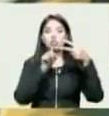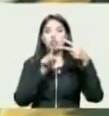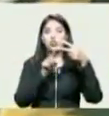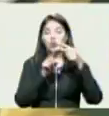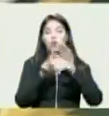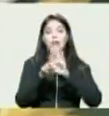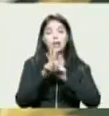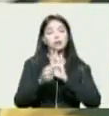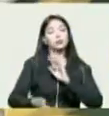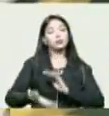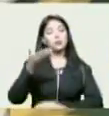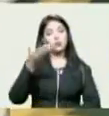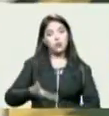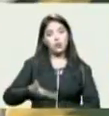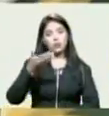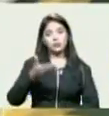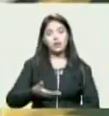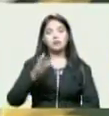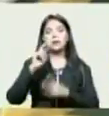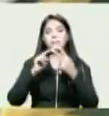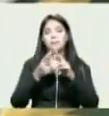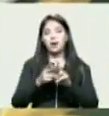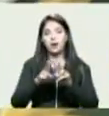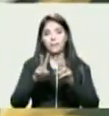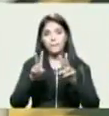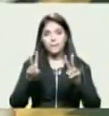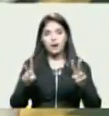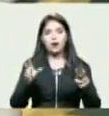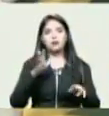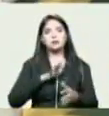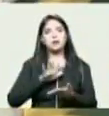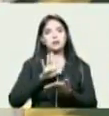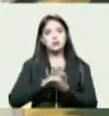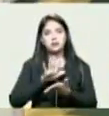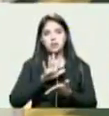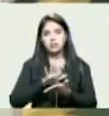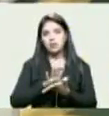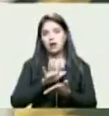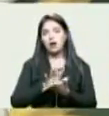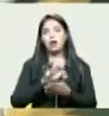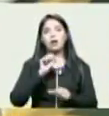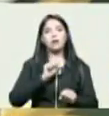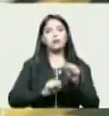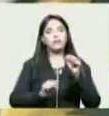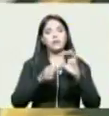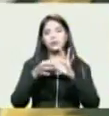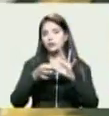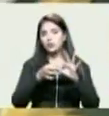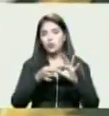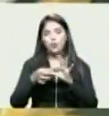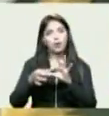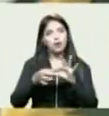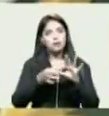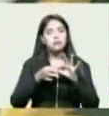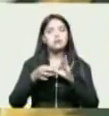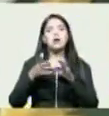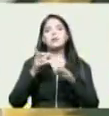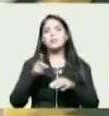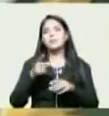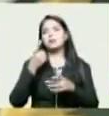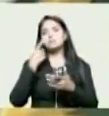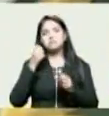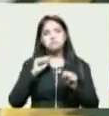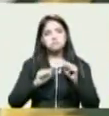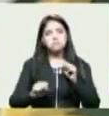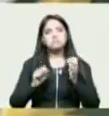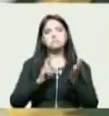muy importantes para la paz, para la tranquilidad pública, para la defensa de la soberanía, para la defensa y la preeminencia,